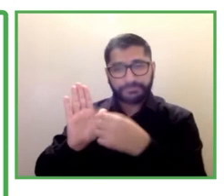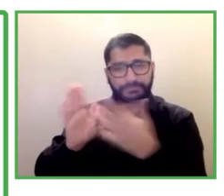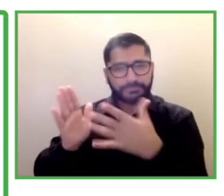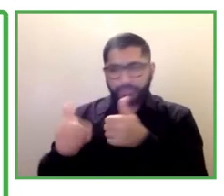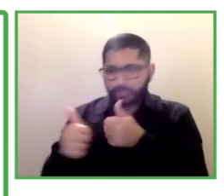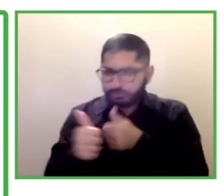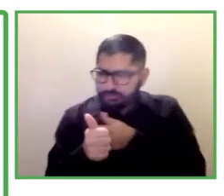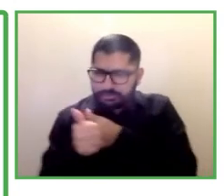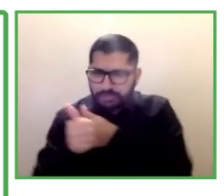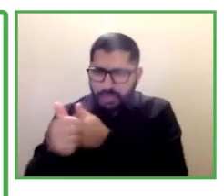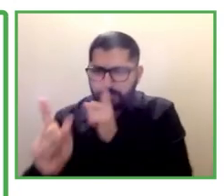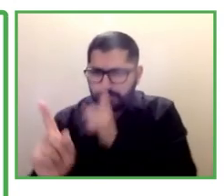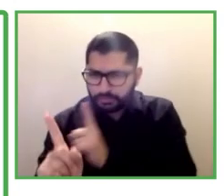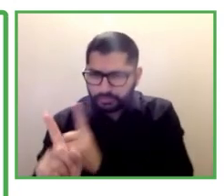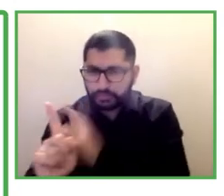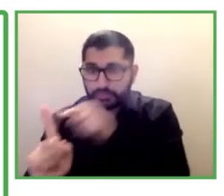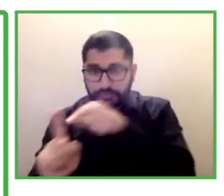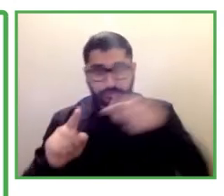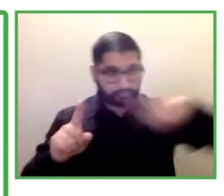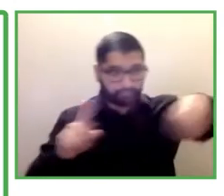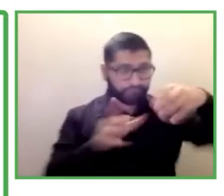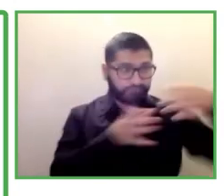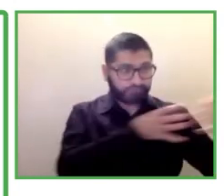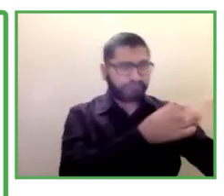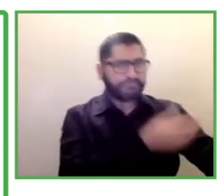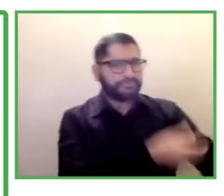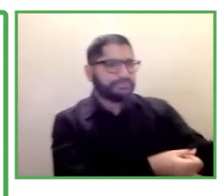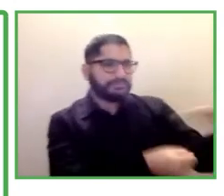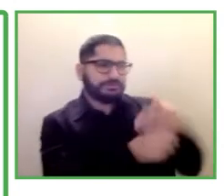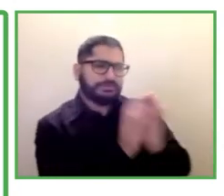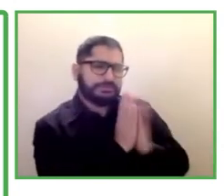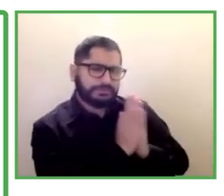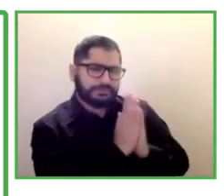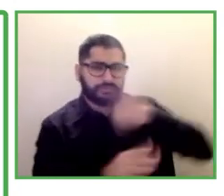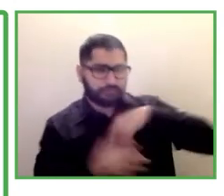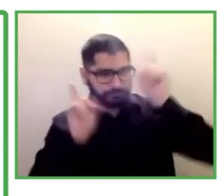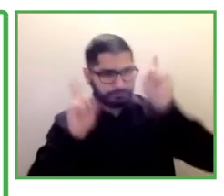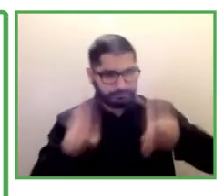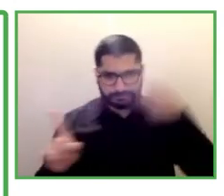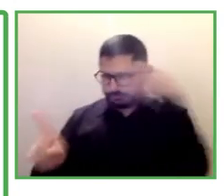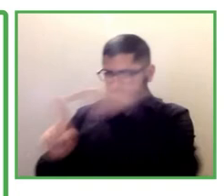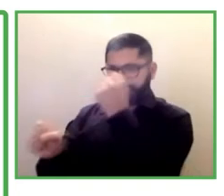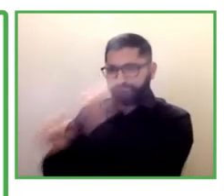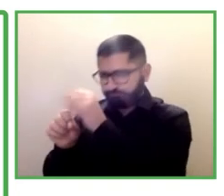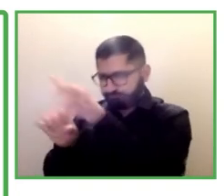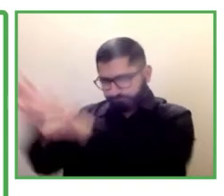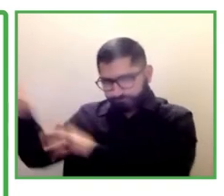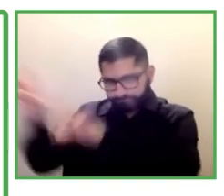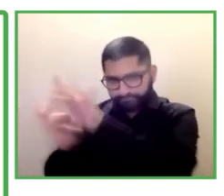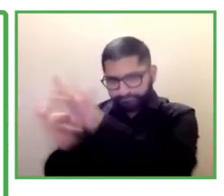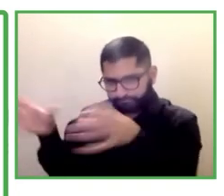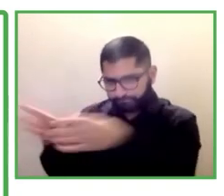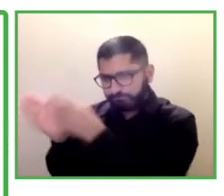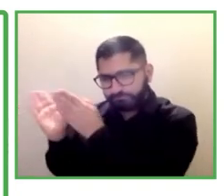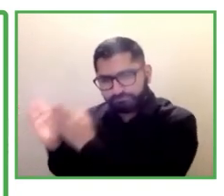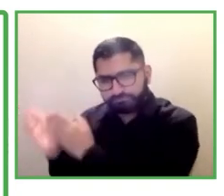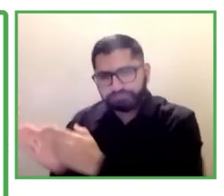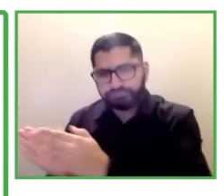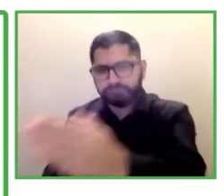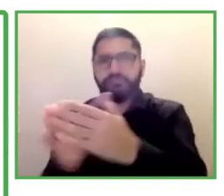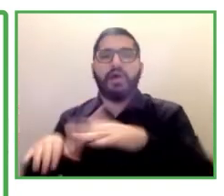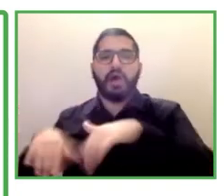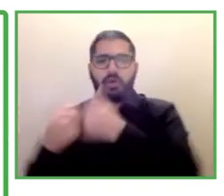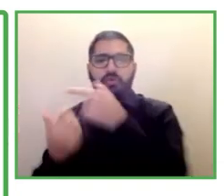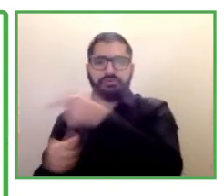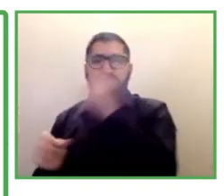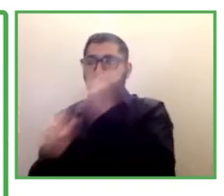empleadores y trabajamos con organizaciones aquí en Australia para entender cuáles son las necesidades empresariales de cada